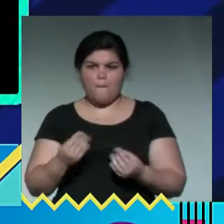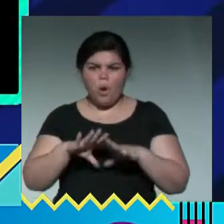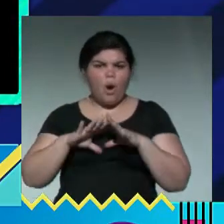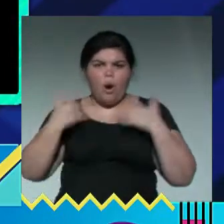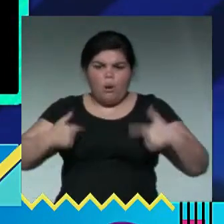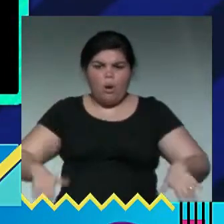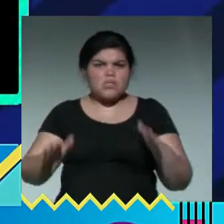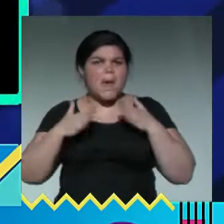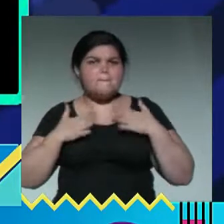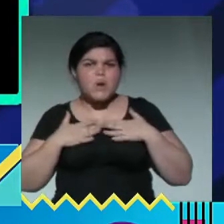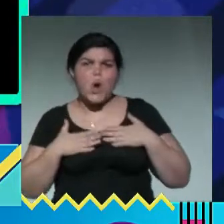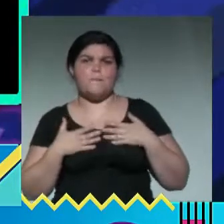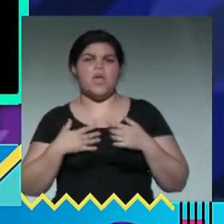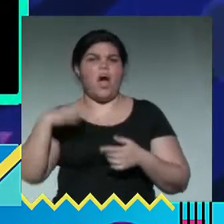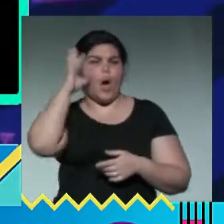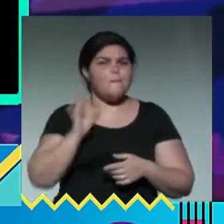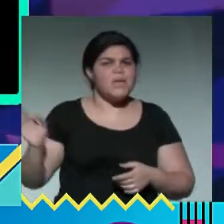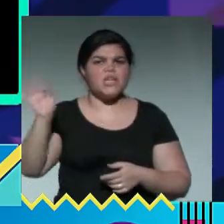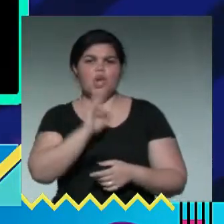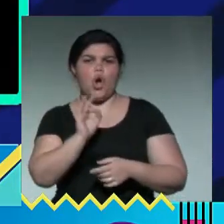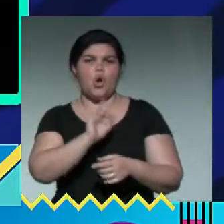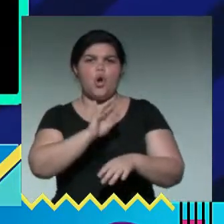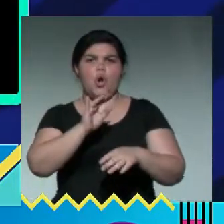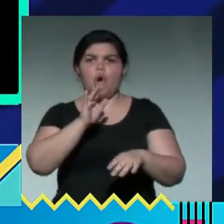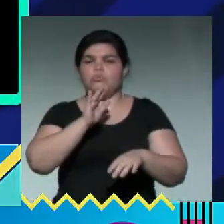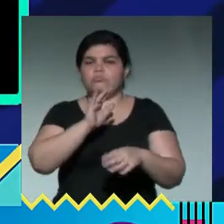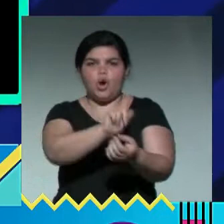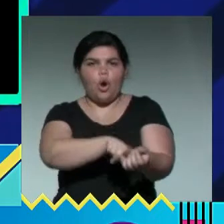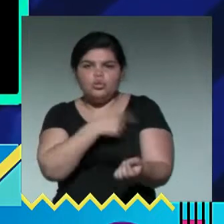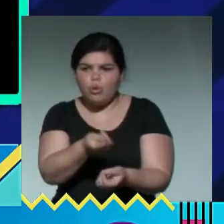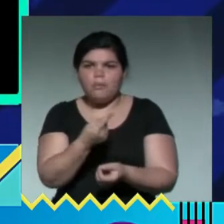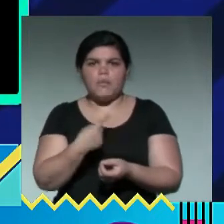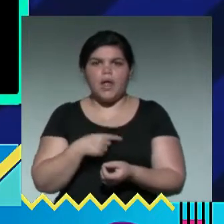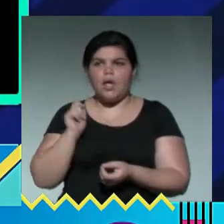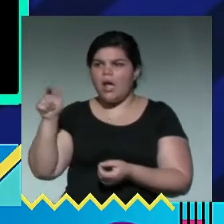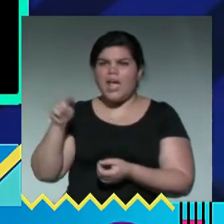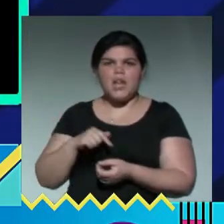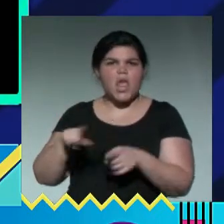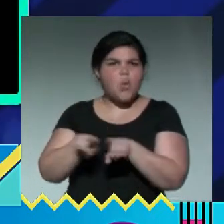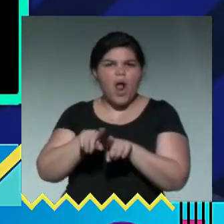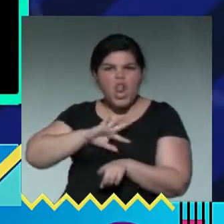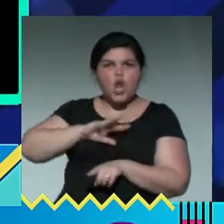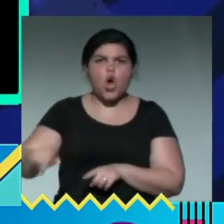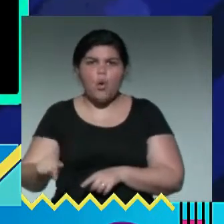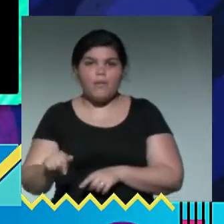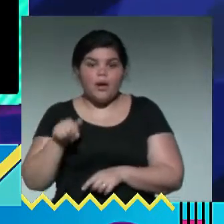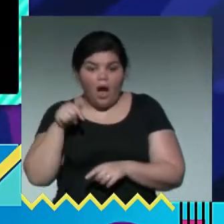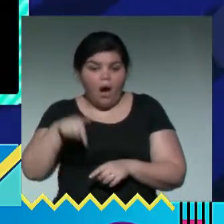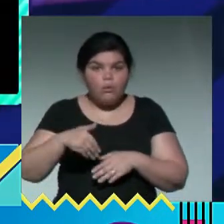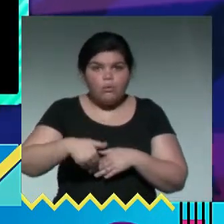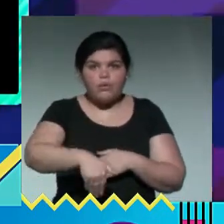su cosmovisión, sus costumbres, que la siguen manteniendo. Y por eso creo que hablamos del respeto a la diversidad